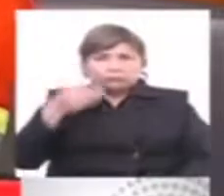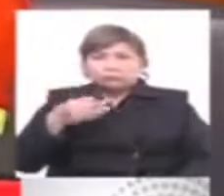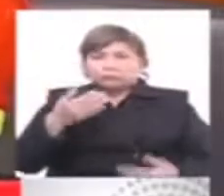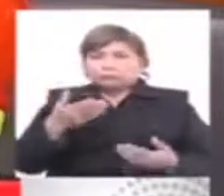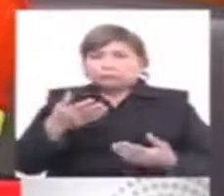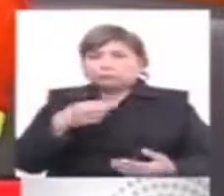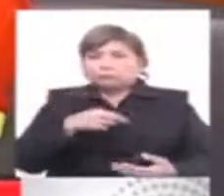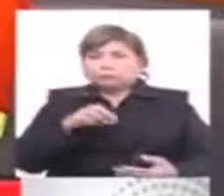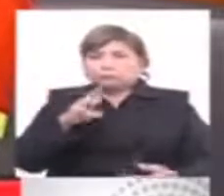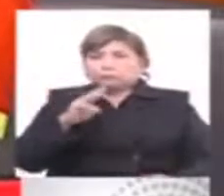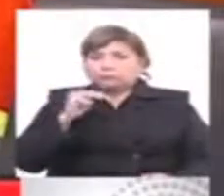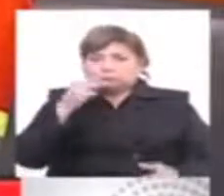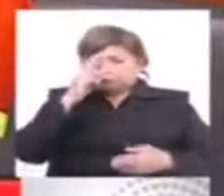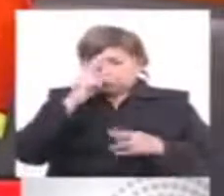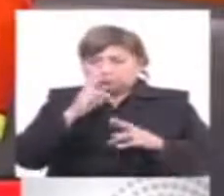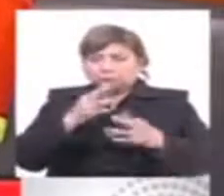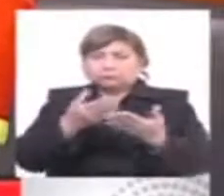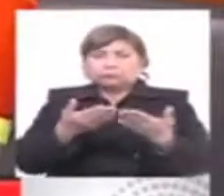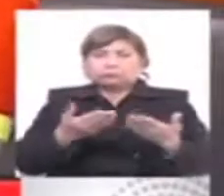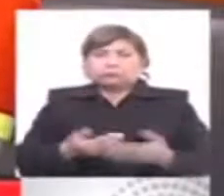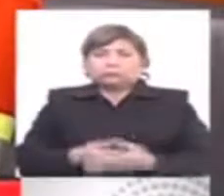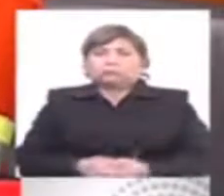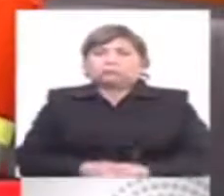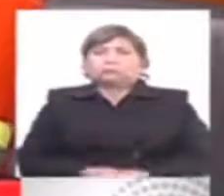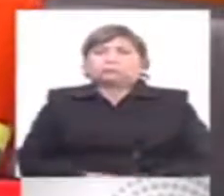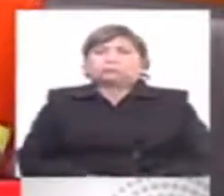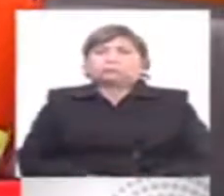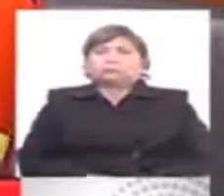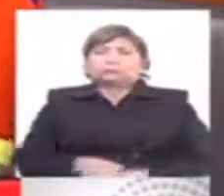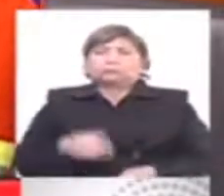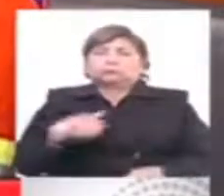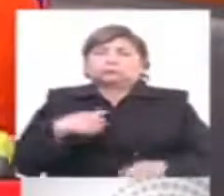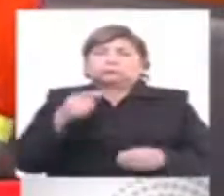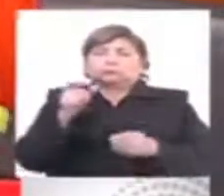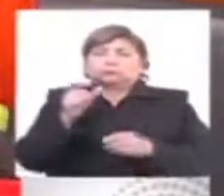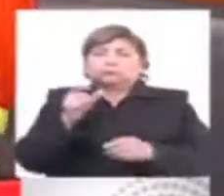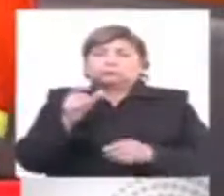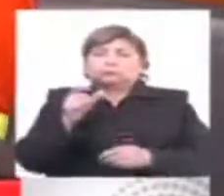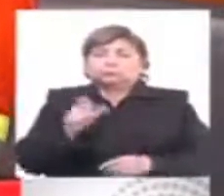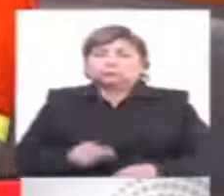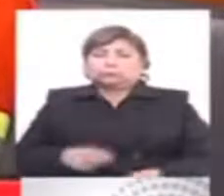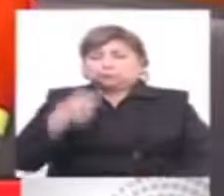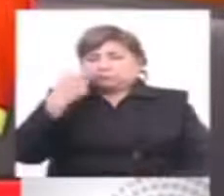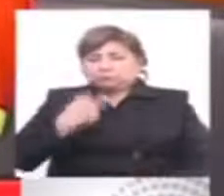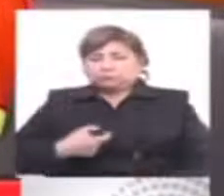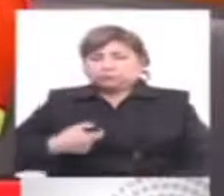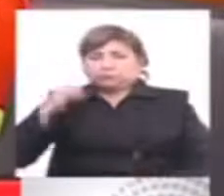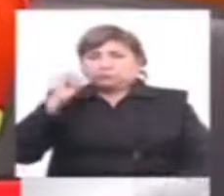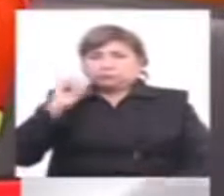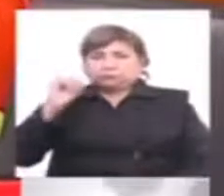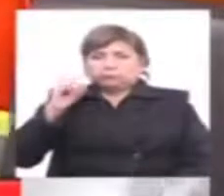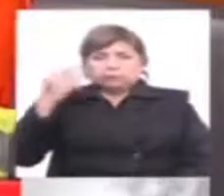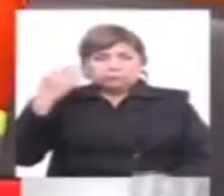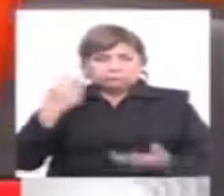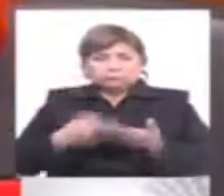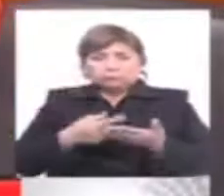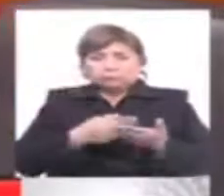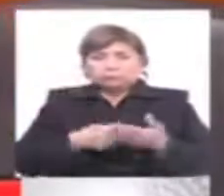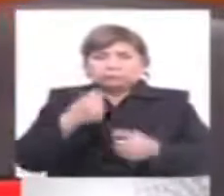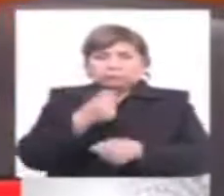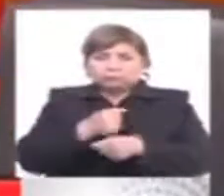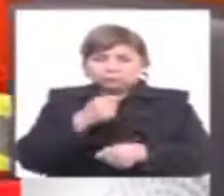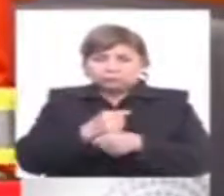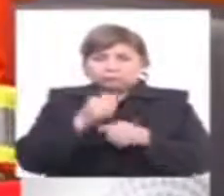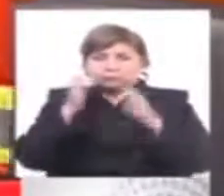Premier hará honor a esto. Como persona de izquierda identificada con las demandas de los trabajadores.